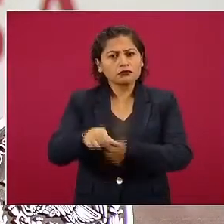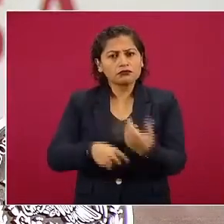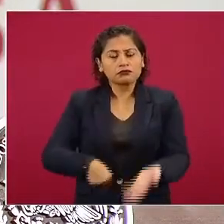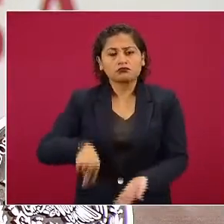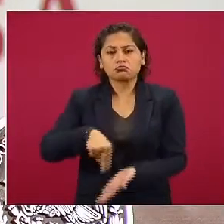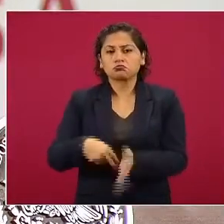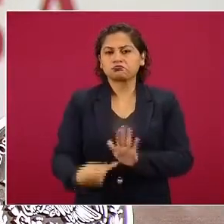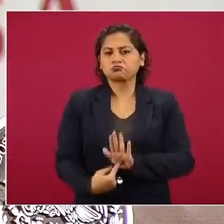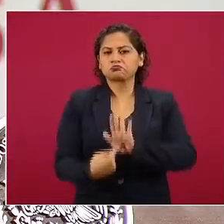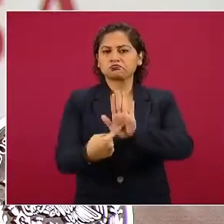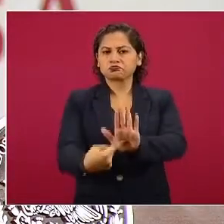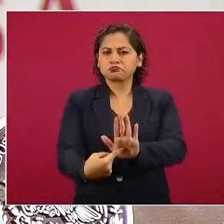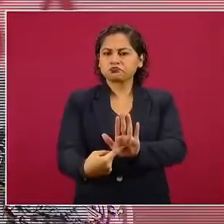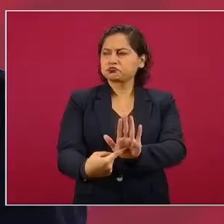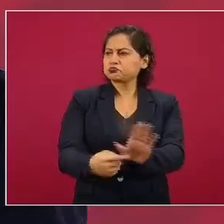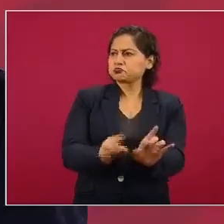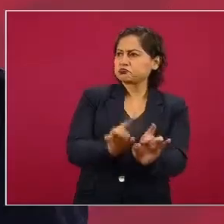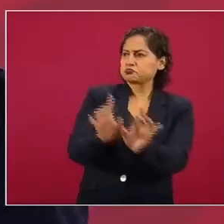enfrentar